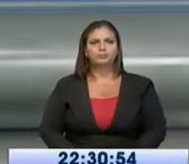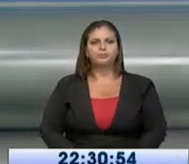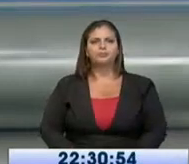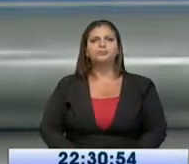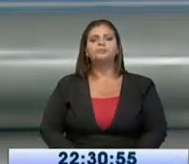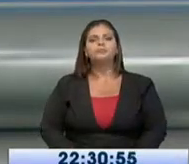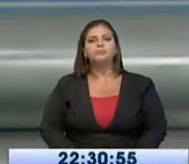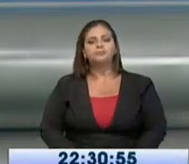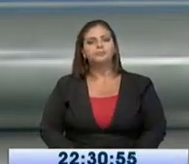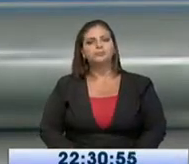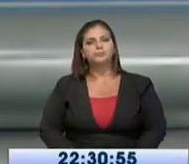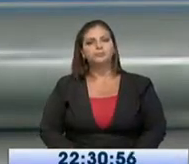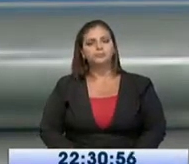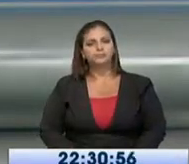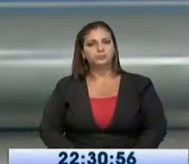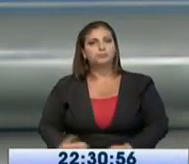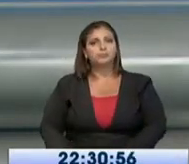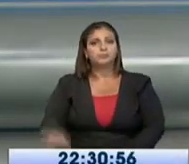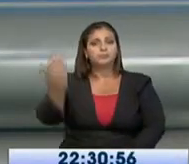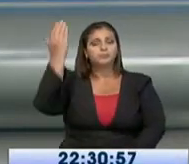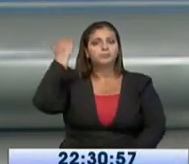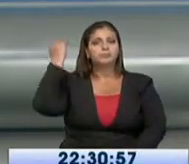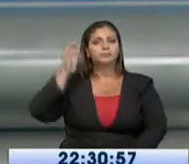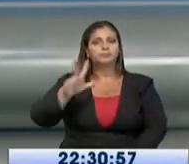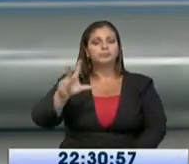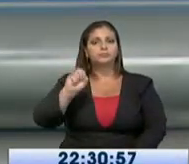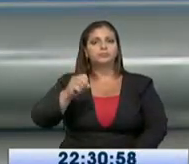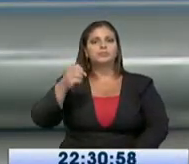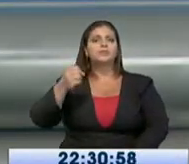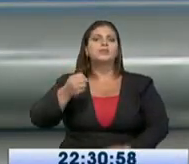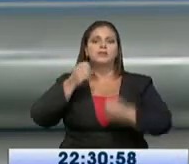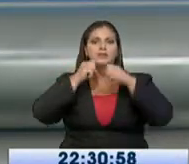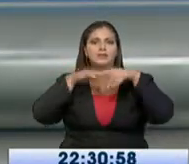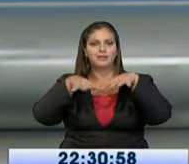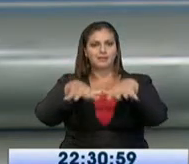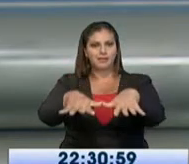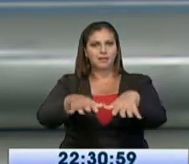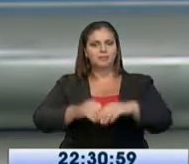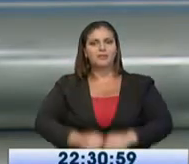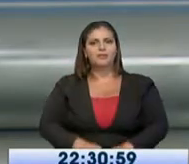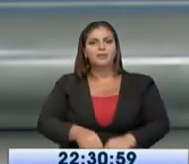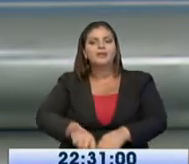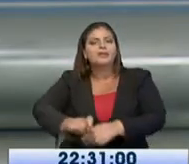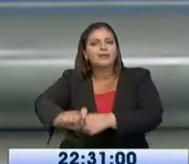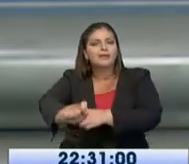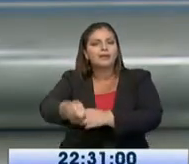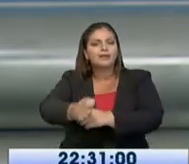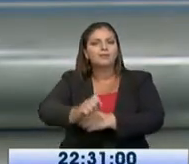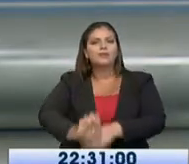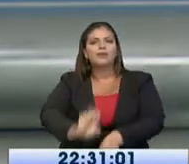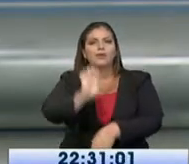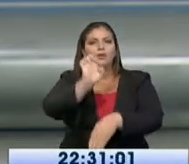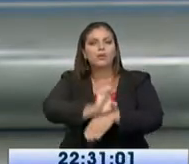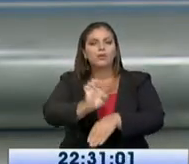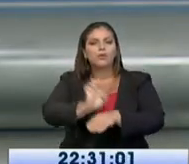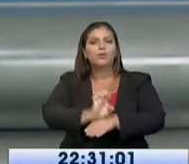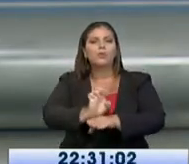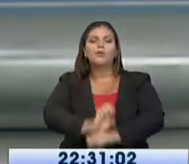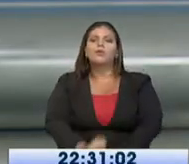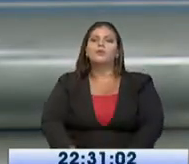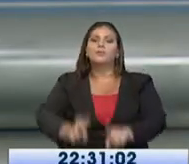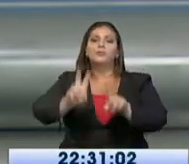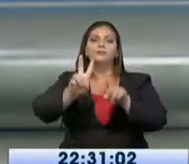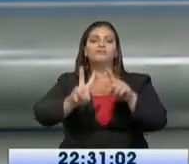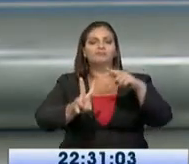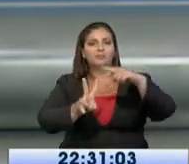A 18 meses de prisión fueron condenados 5 ciudadanos acusados de querer ingresar al canal estatal Ecuador TV el 30 de septiembre de